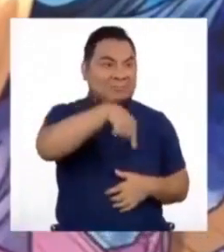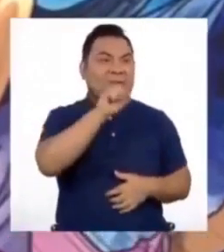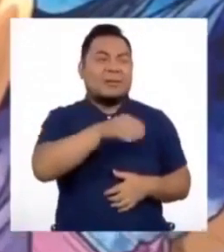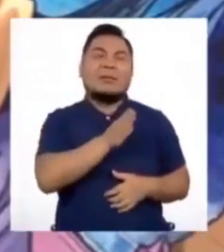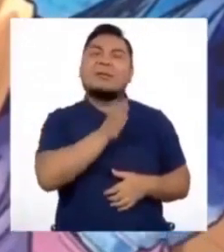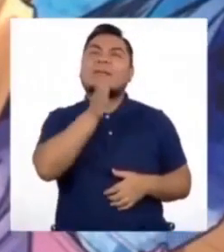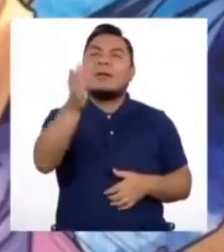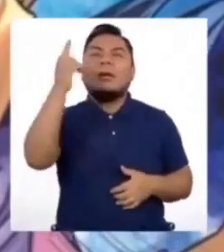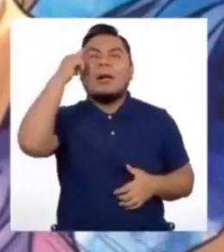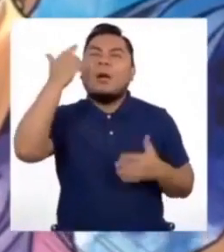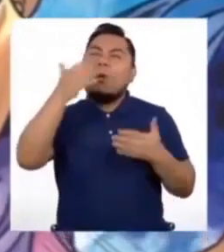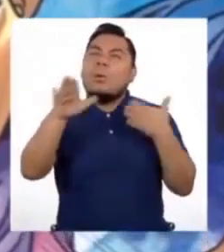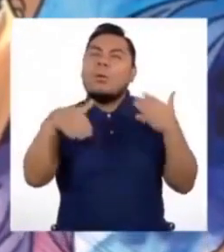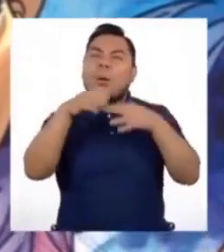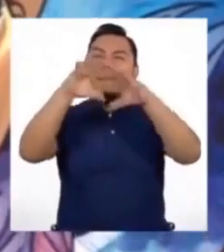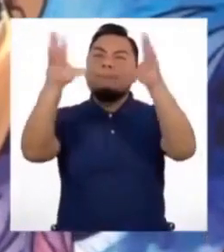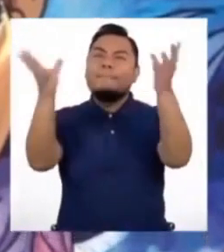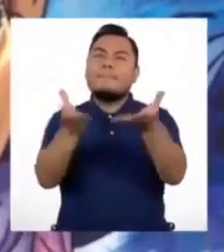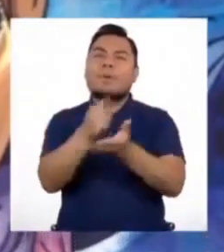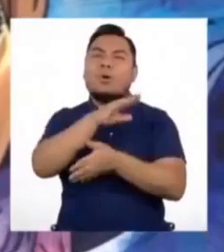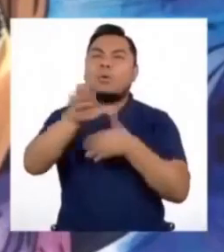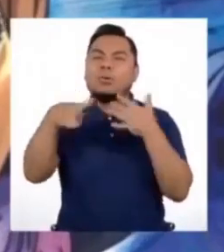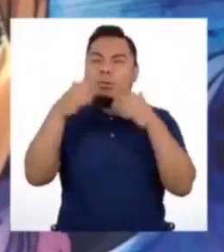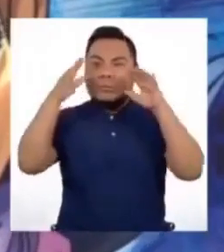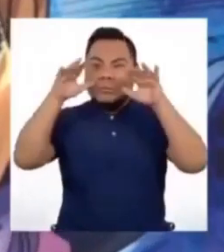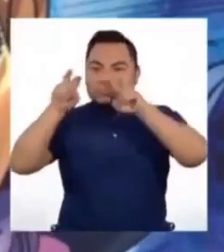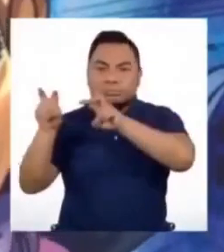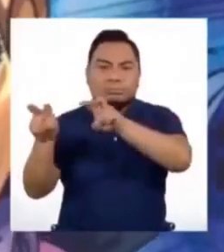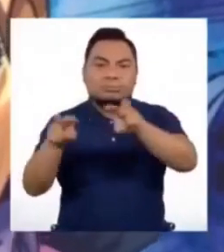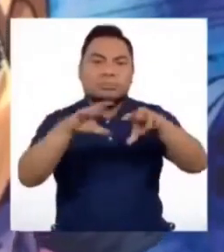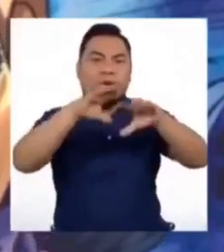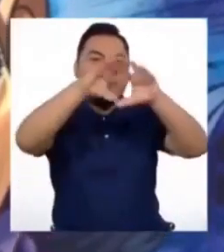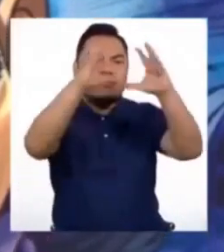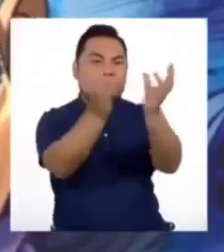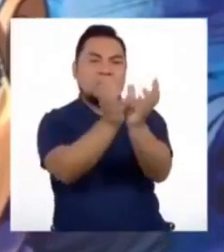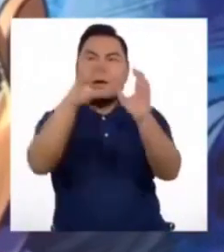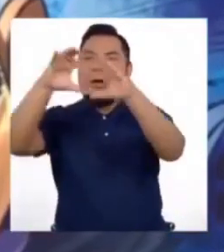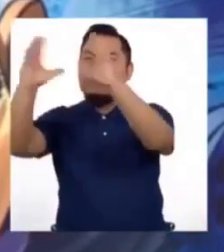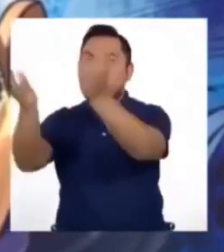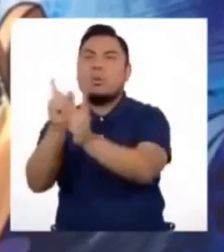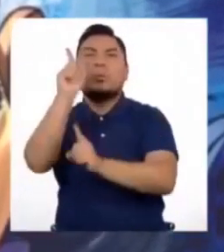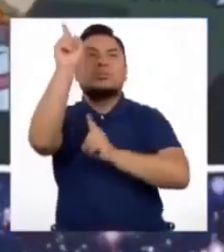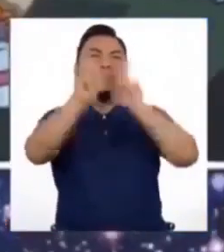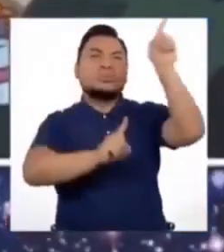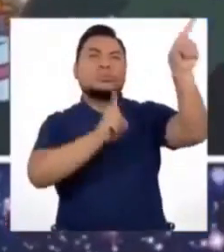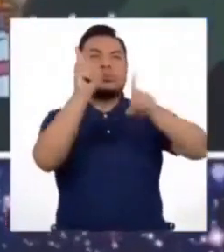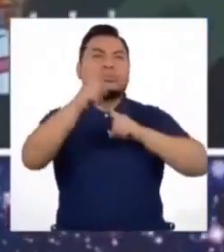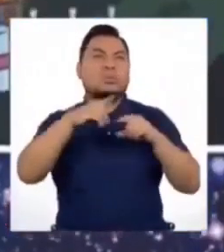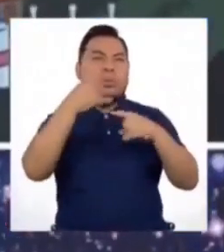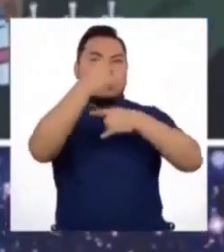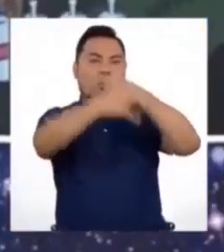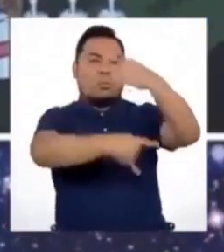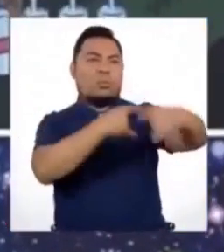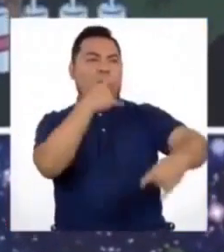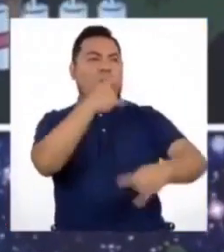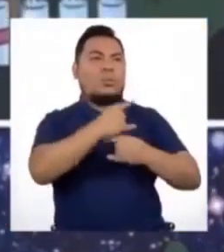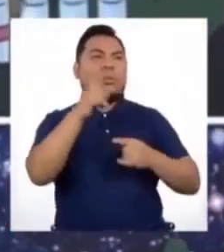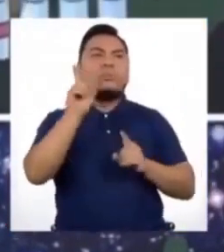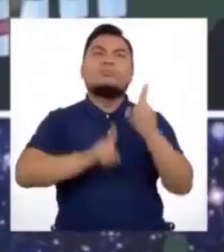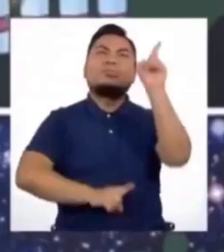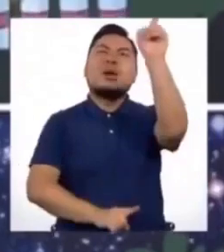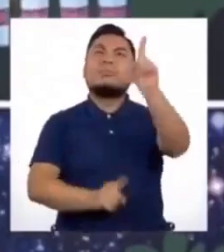vamos a adentrar de lleno a un mundo de astronomía y repleto de planetas, estrellas, satélites,